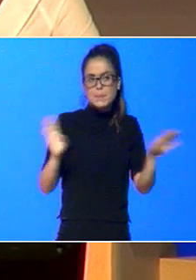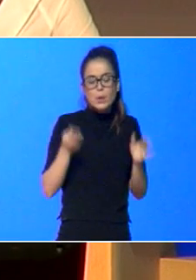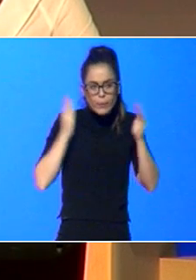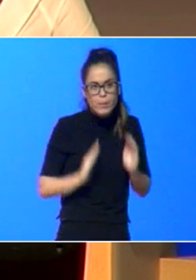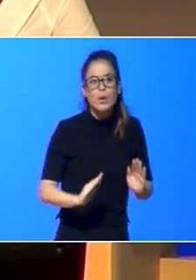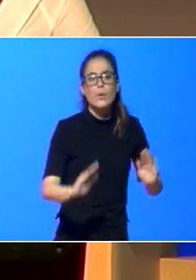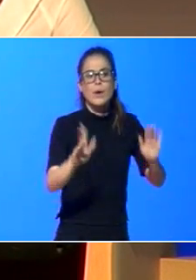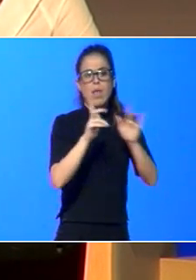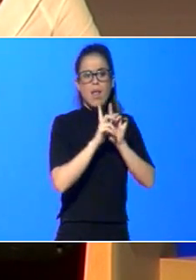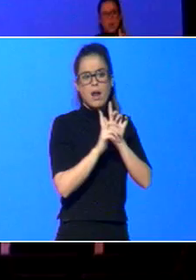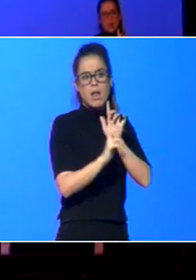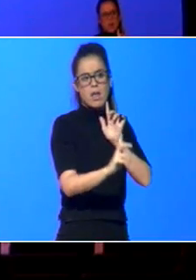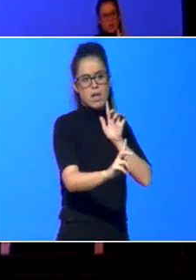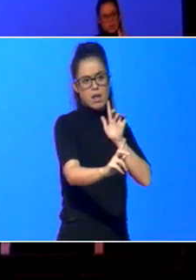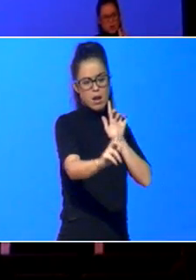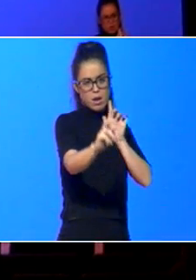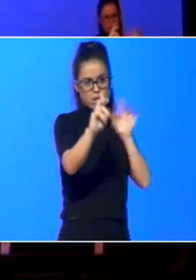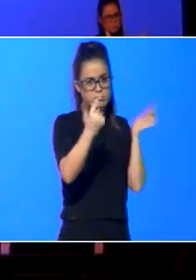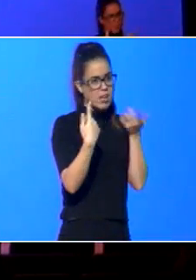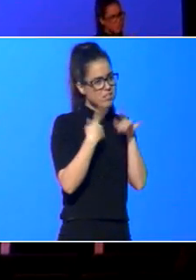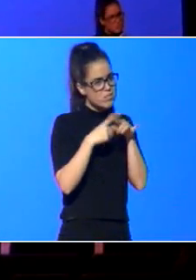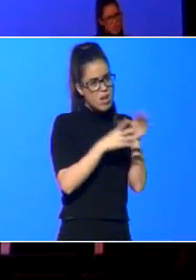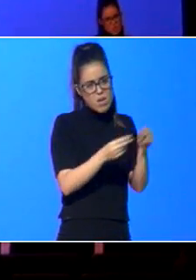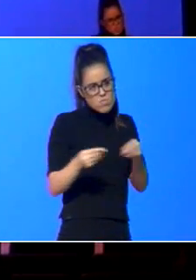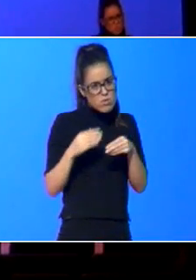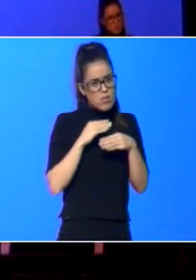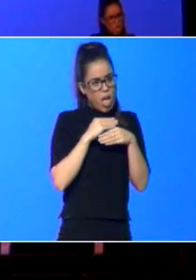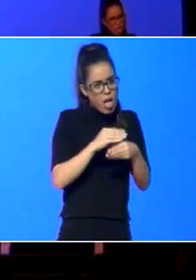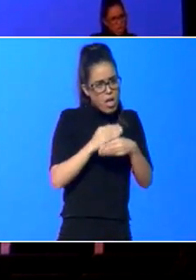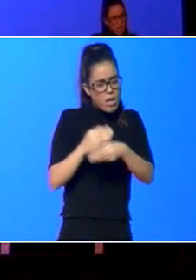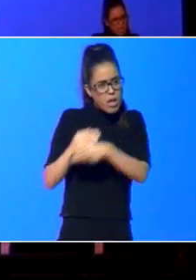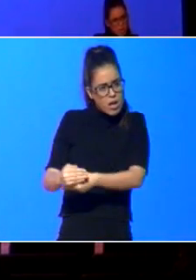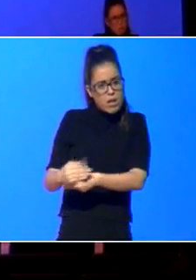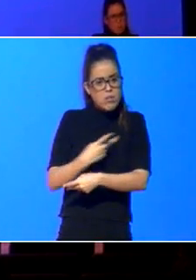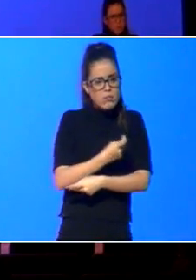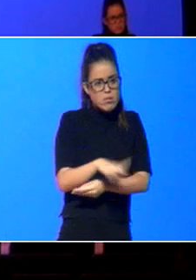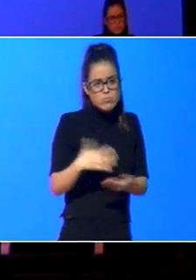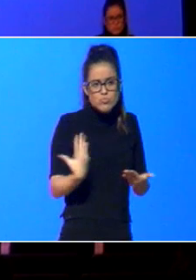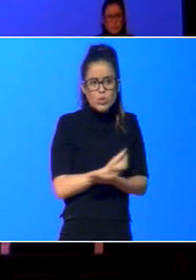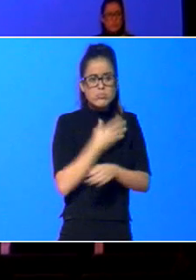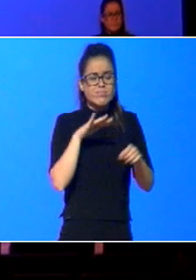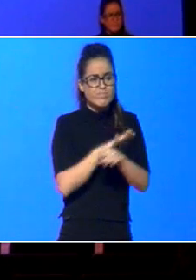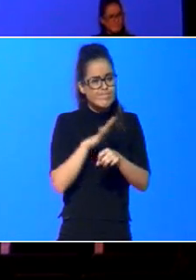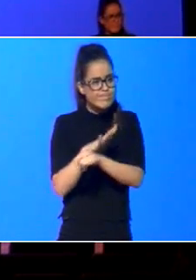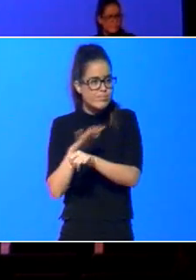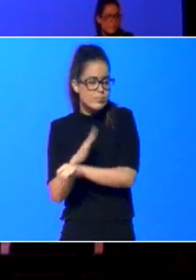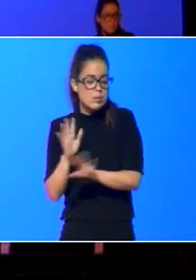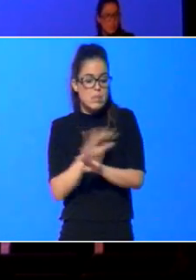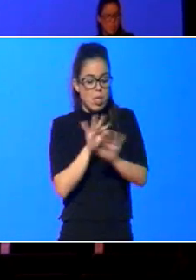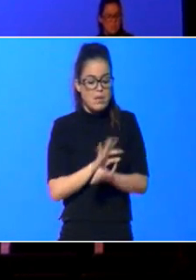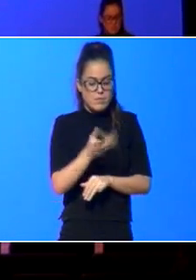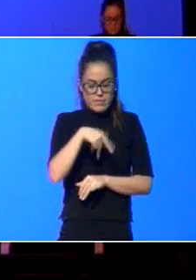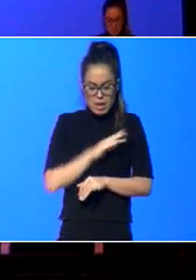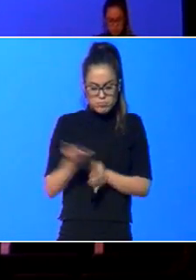que queda tanto por recorrerse, hay tantas cosas que hay que hacer como sociedad, pues que claro, hay que seguir reivindicando dónde estamos y a dónde queremos